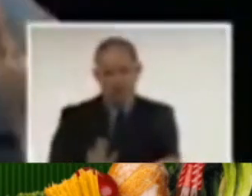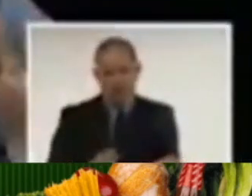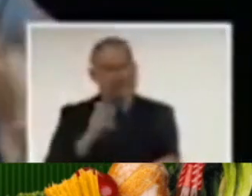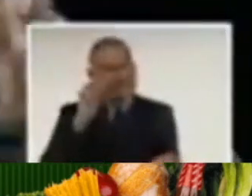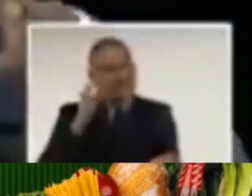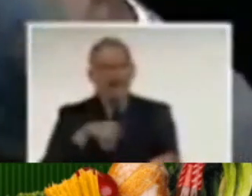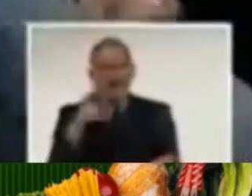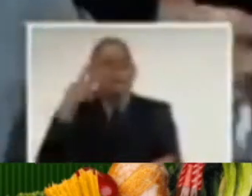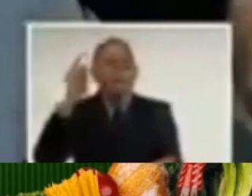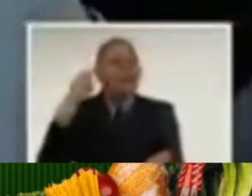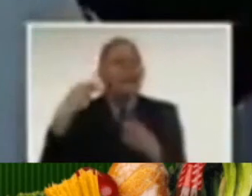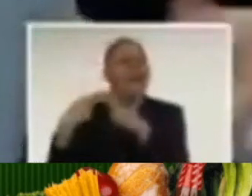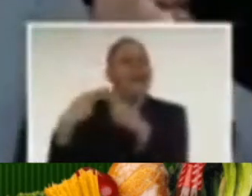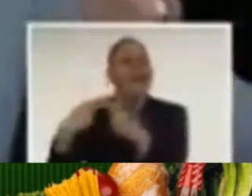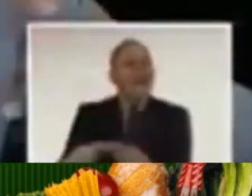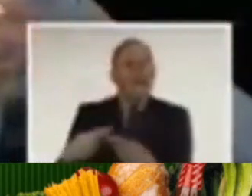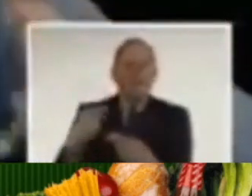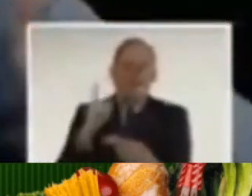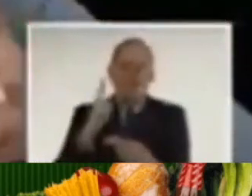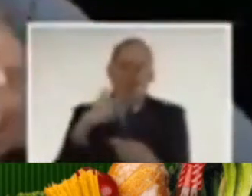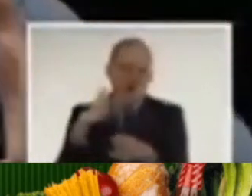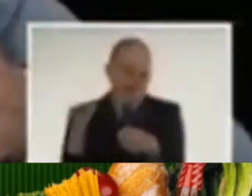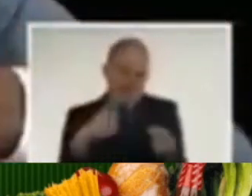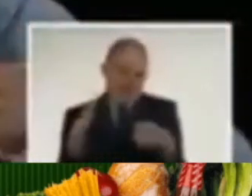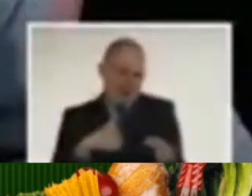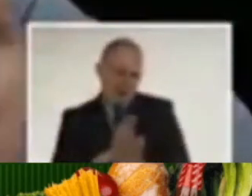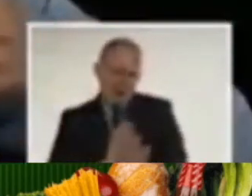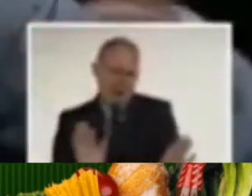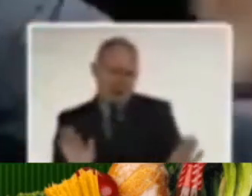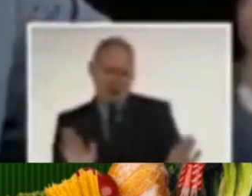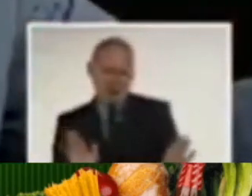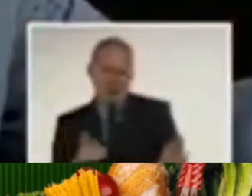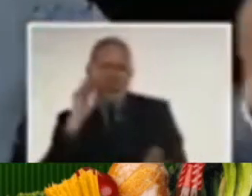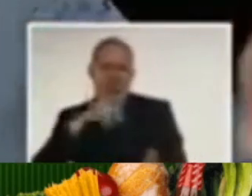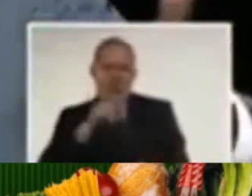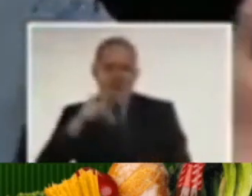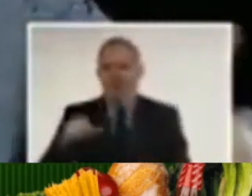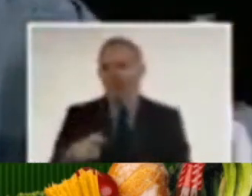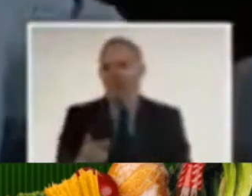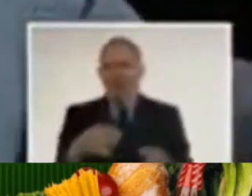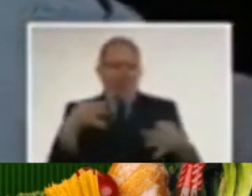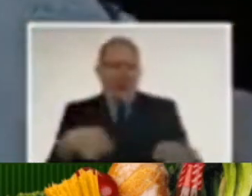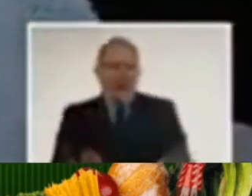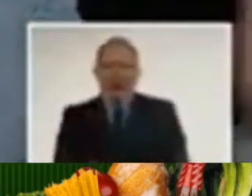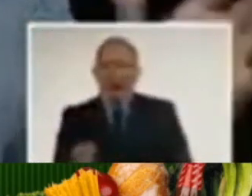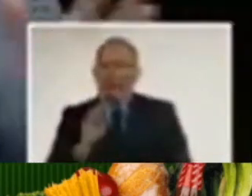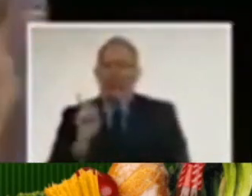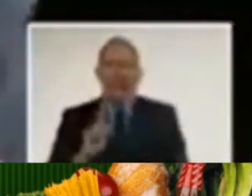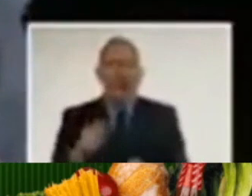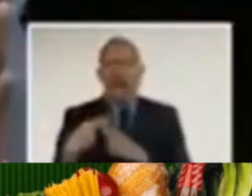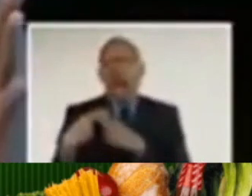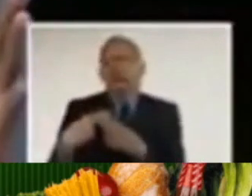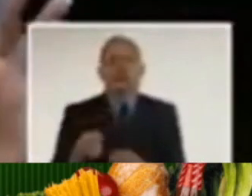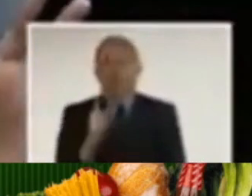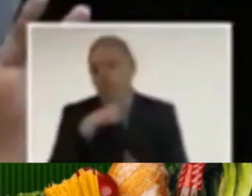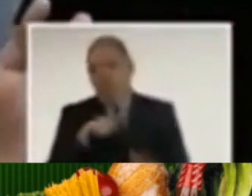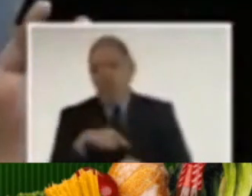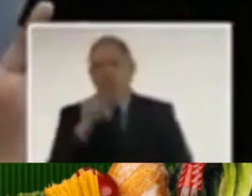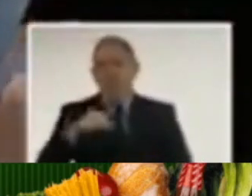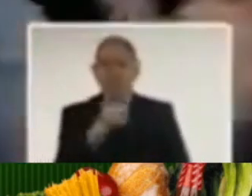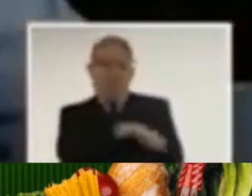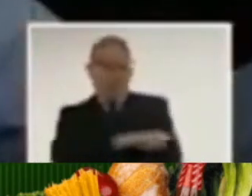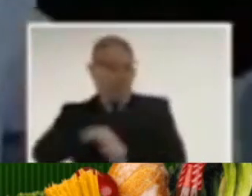héroes sino que tiene que ver con el heroísmo cotidiano del ciudadano del ciudadano común Sin nombre que está ahí en una cola resistiendo como